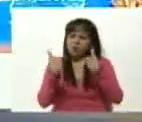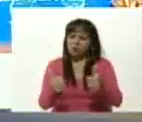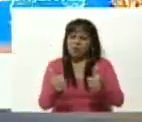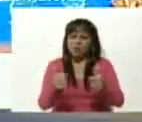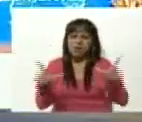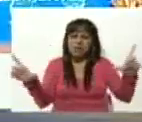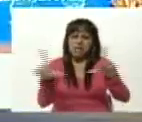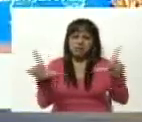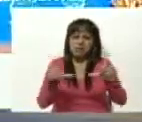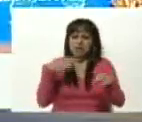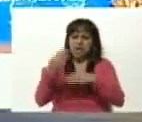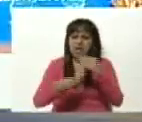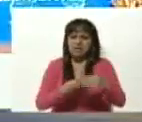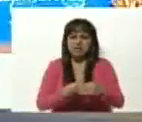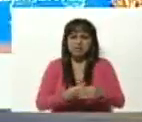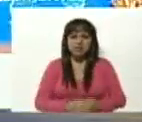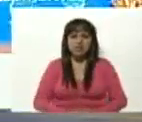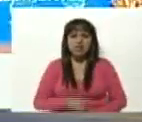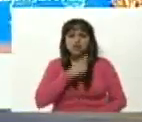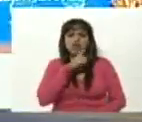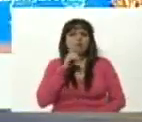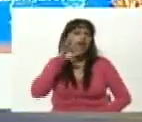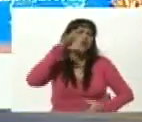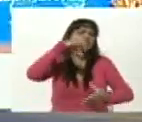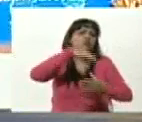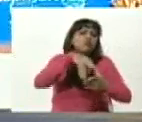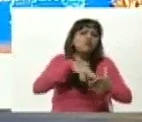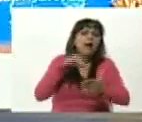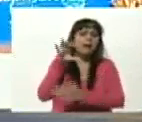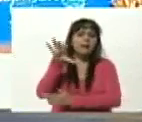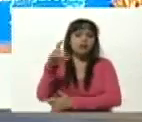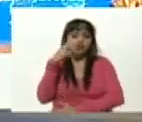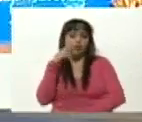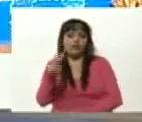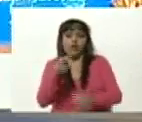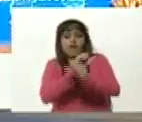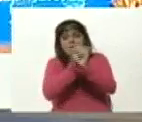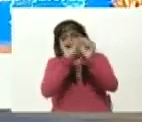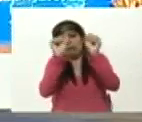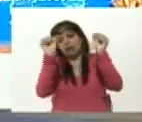están pasando, qué horario, se llama Cultivando Patria. Yo lo veo en la madrugada.